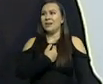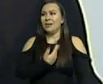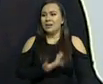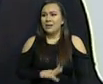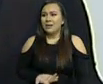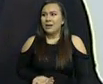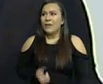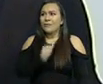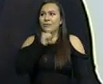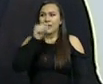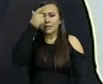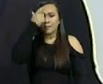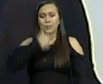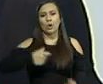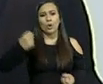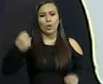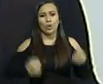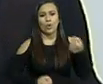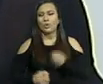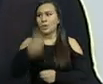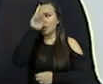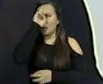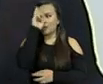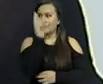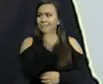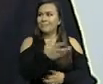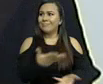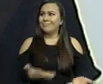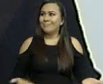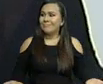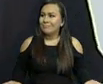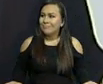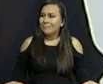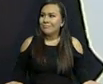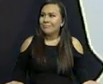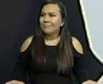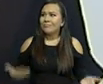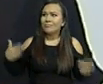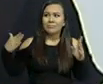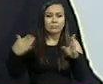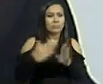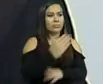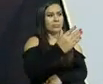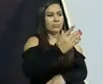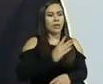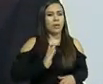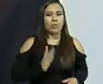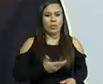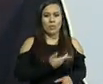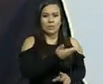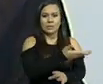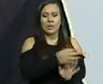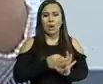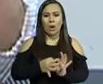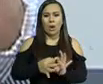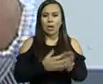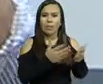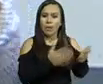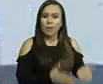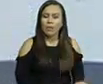sí ya es una imprudencia de un conductor que de alguna manera éste se puede sobre más nuestro con nuestra colaboradora